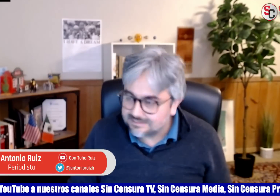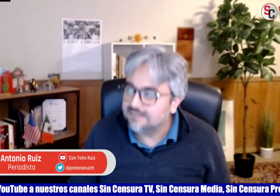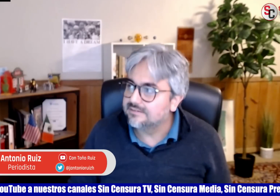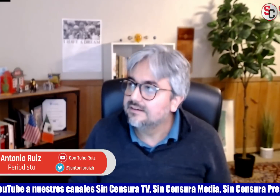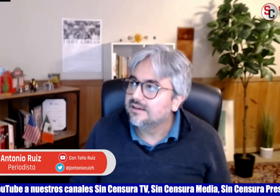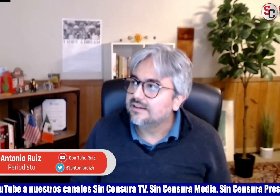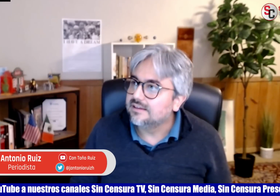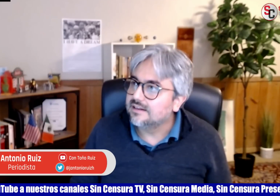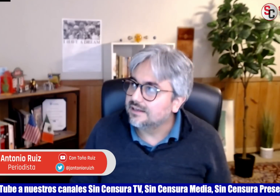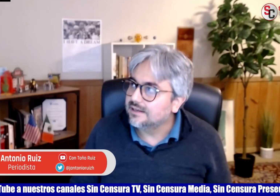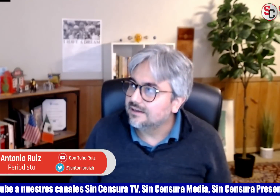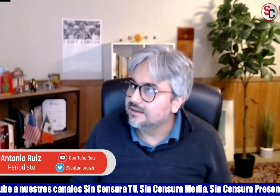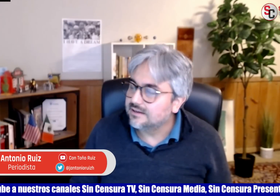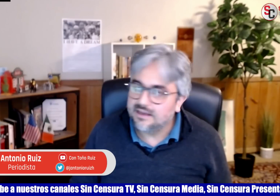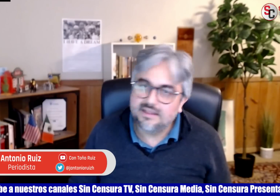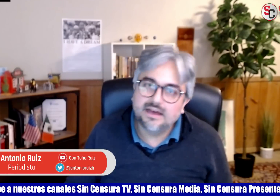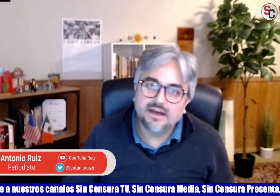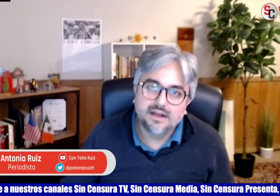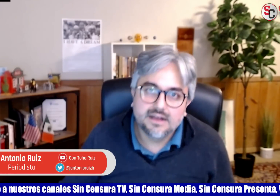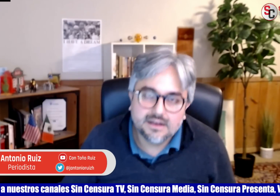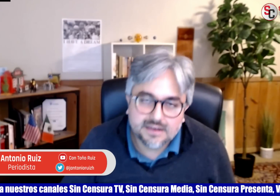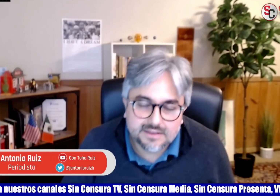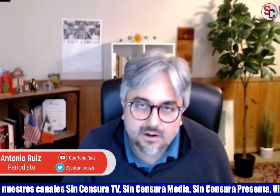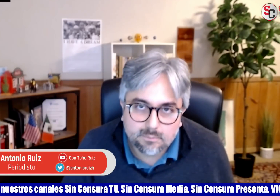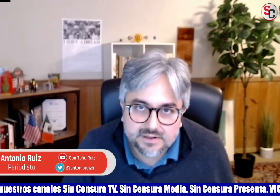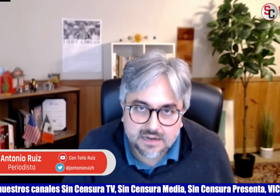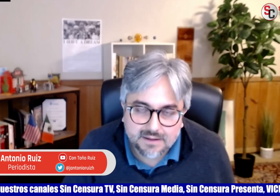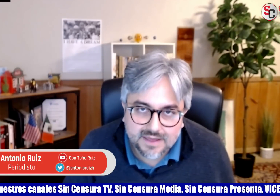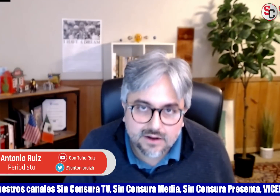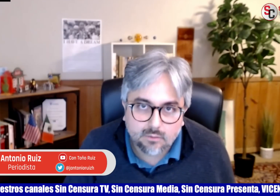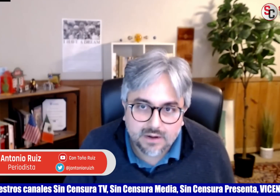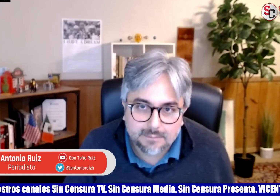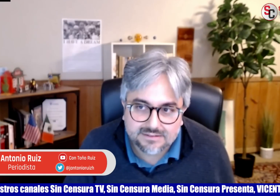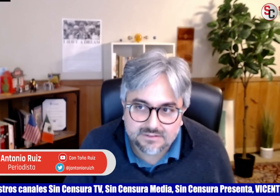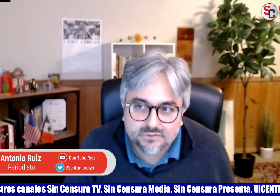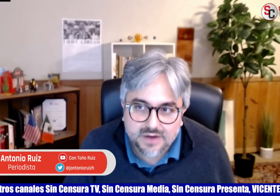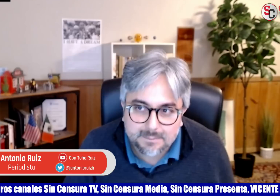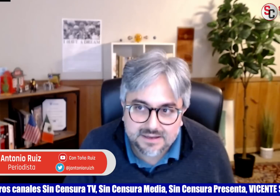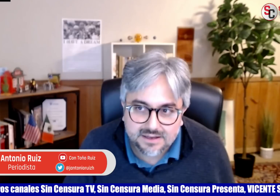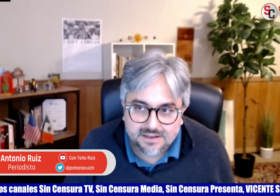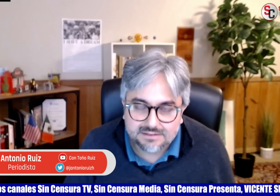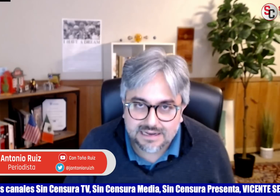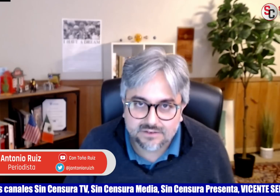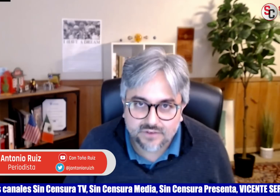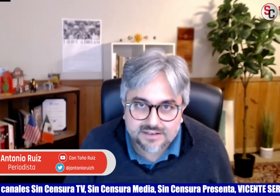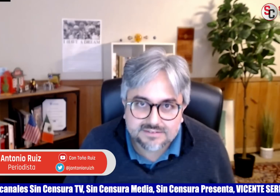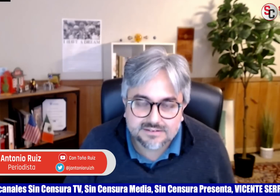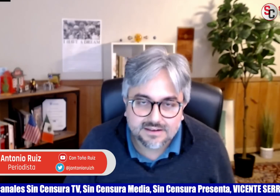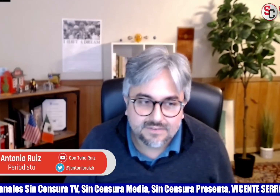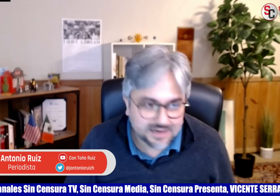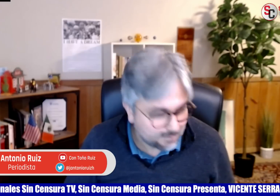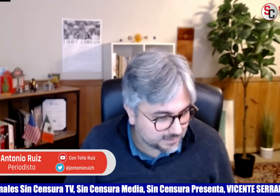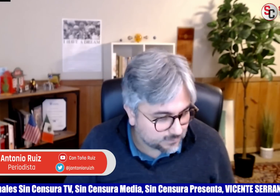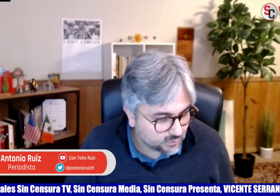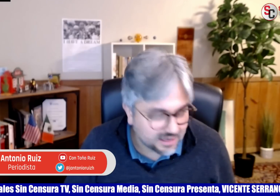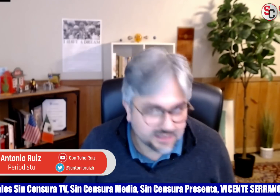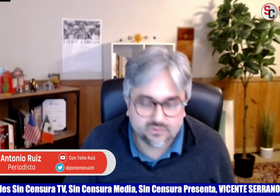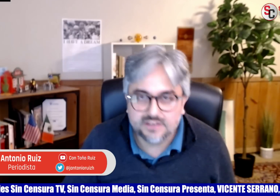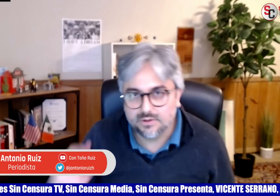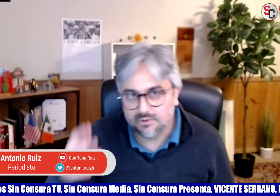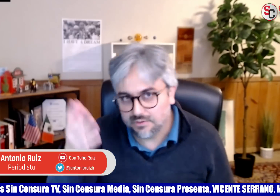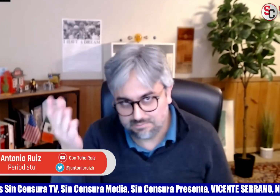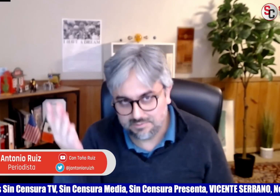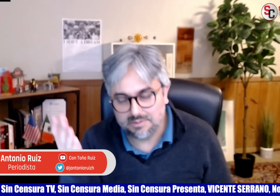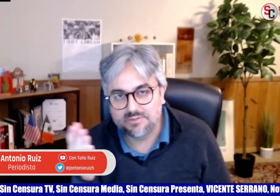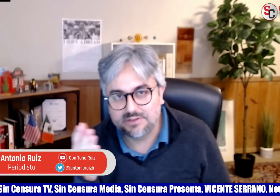de estas, y en el que queda Kenia López Rabadán como la más infame de las fakes, de la más absurda de las